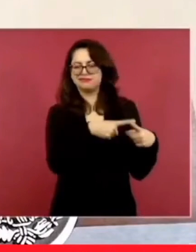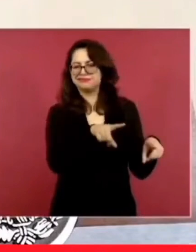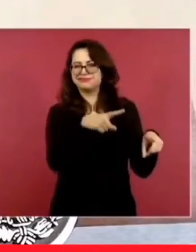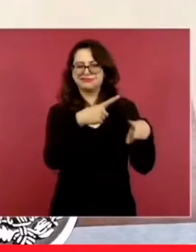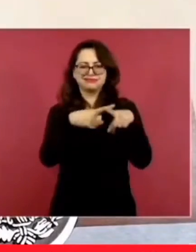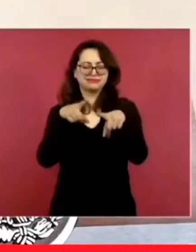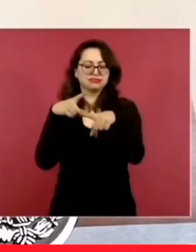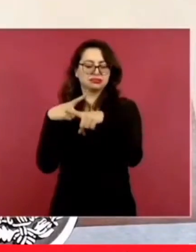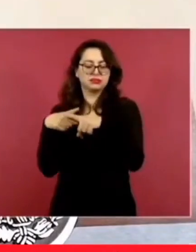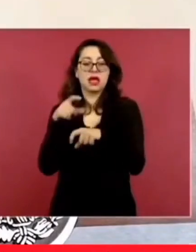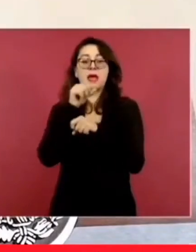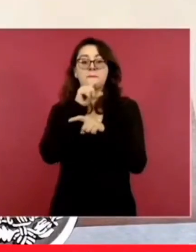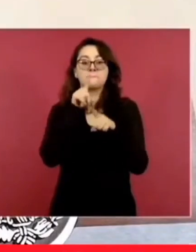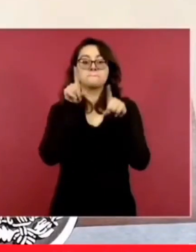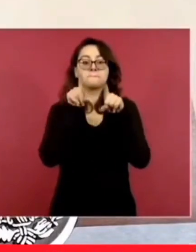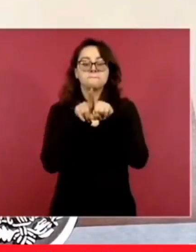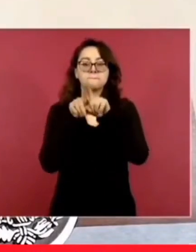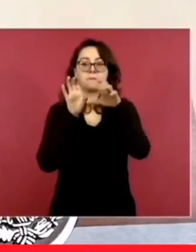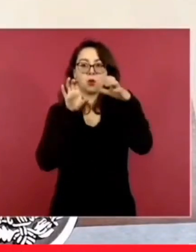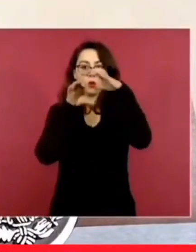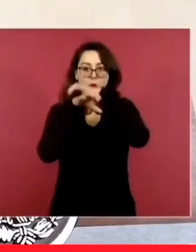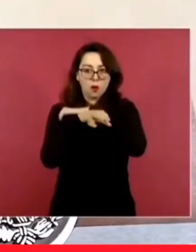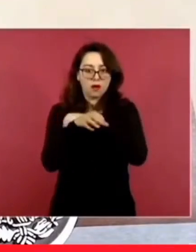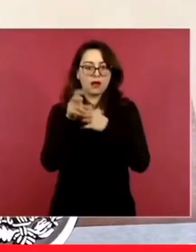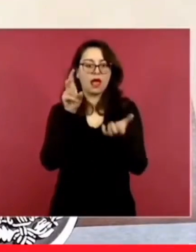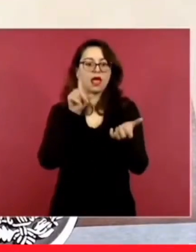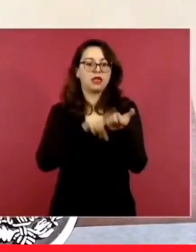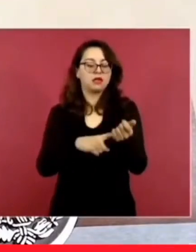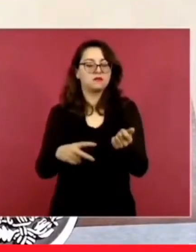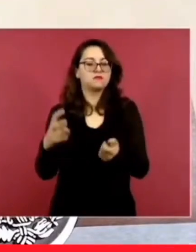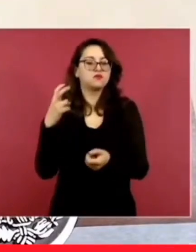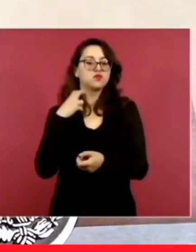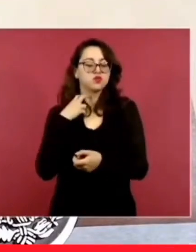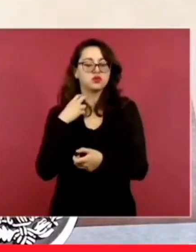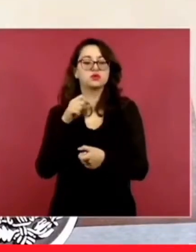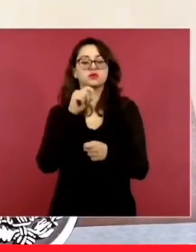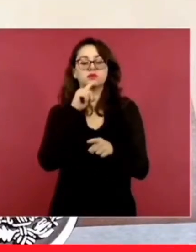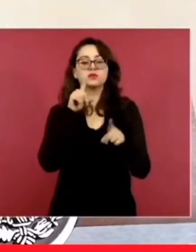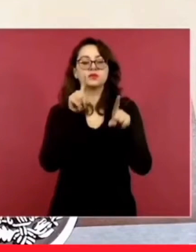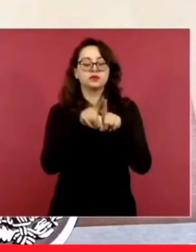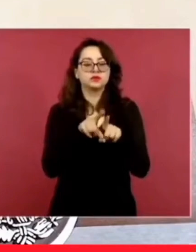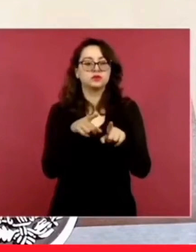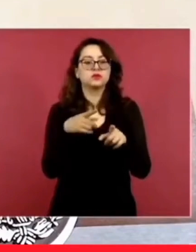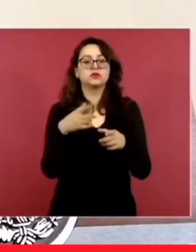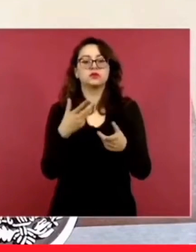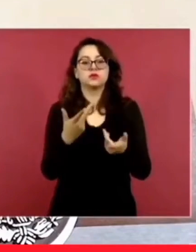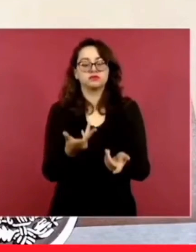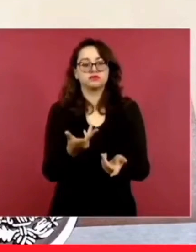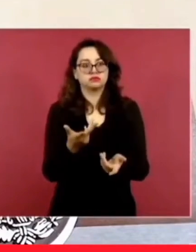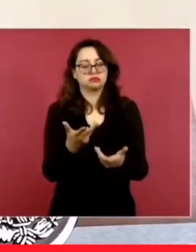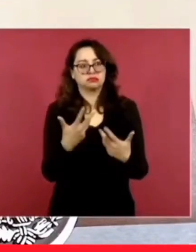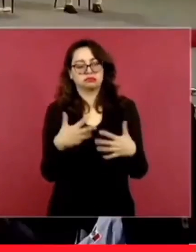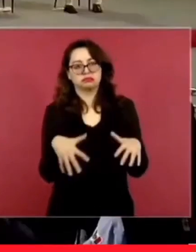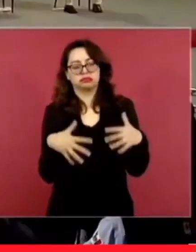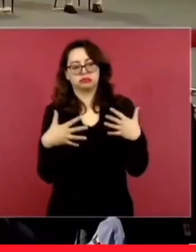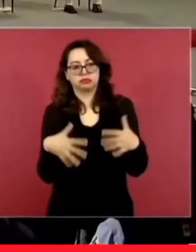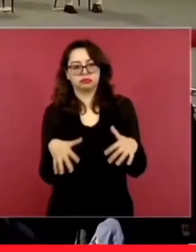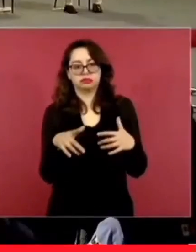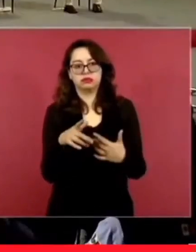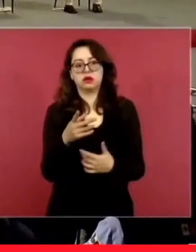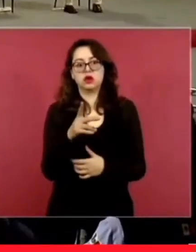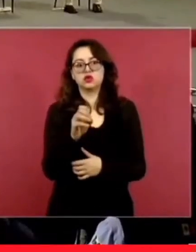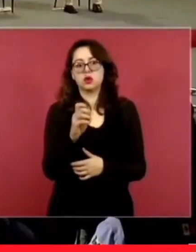La cueva volcán de los murciélagos y dormilones del zopilote rey. Esta cueva de murciélagos es muy